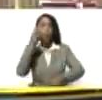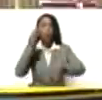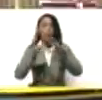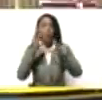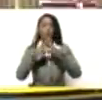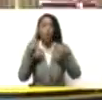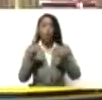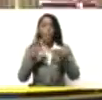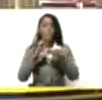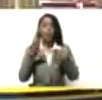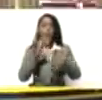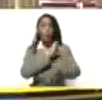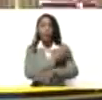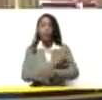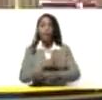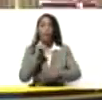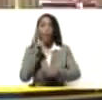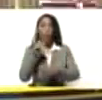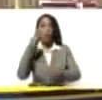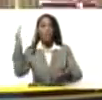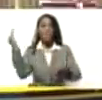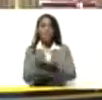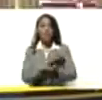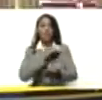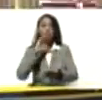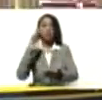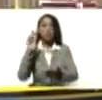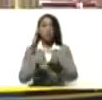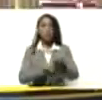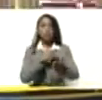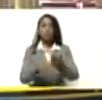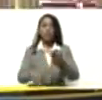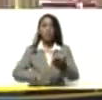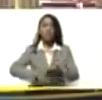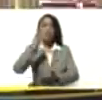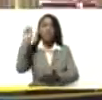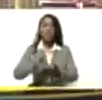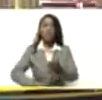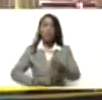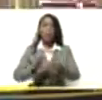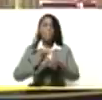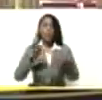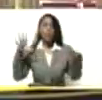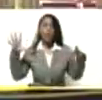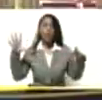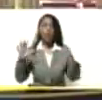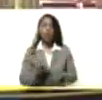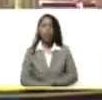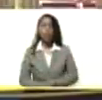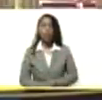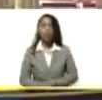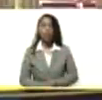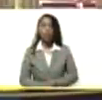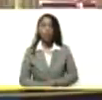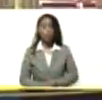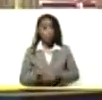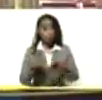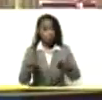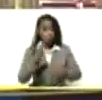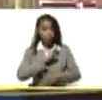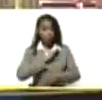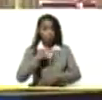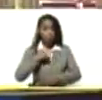poderes de un tajo la firma disuelto así que tenemos que